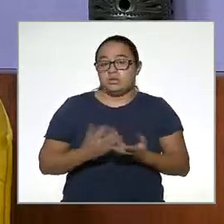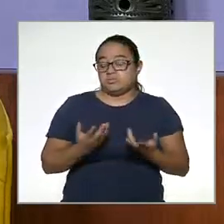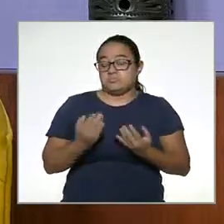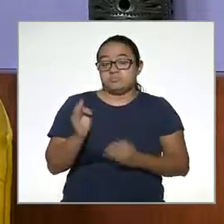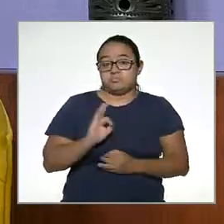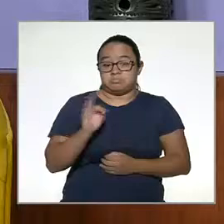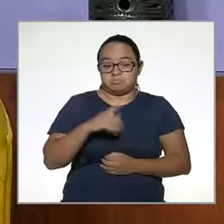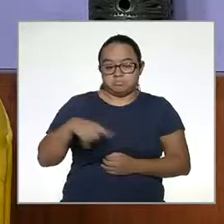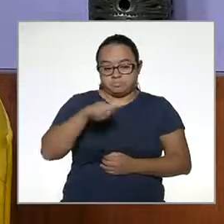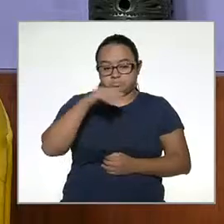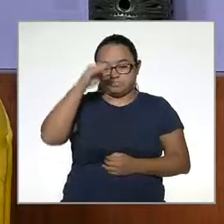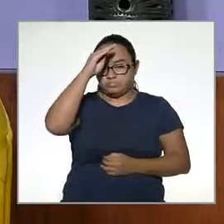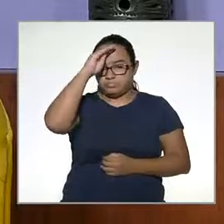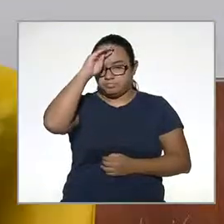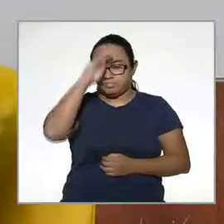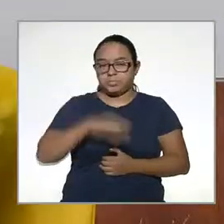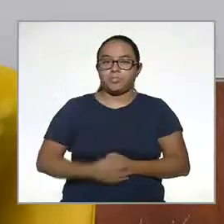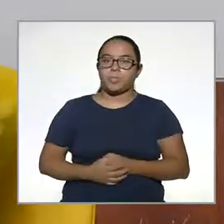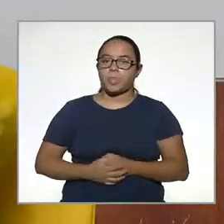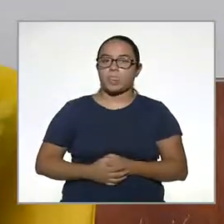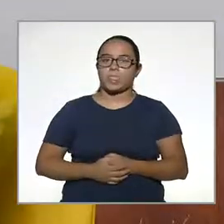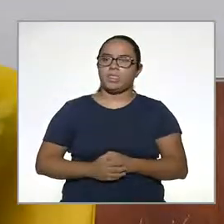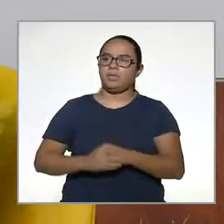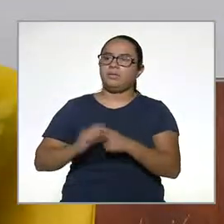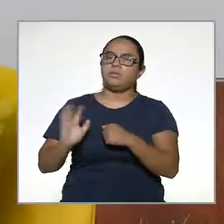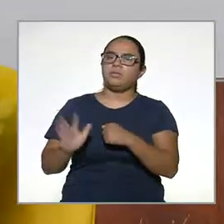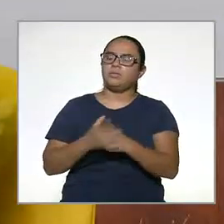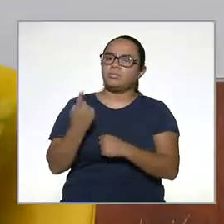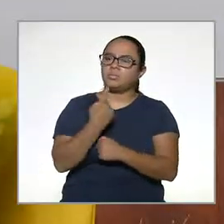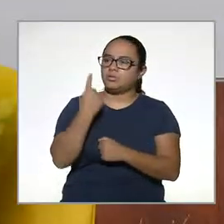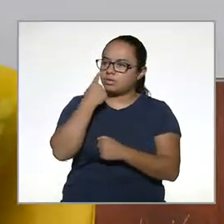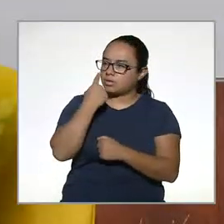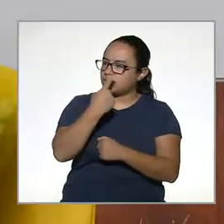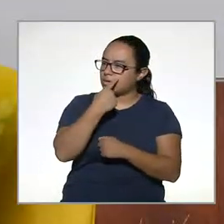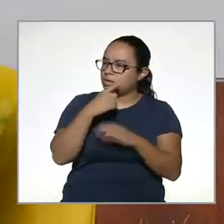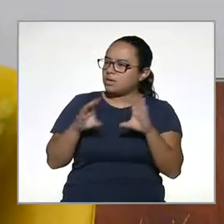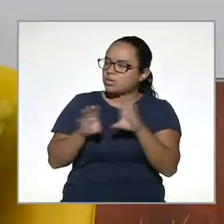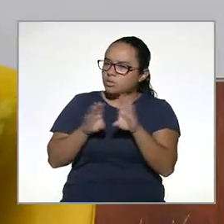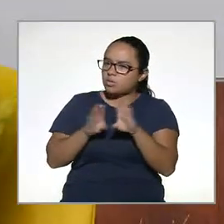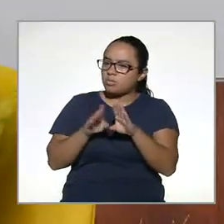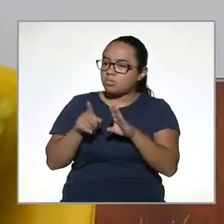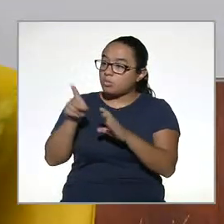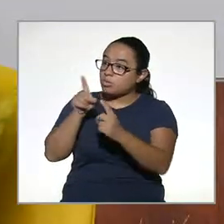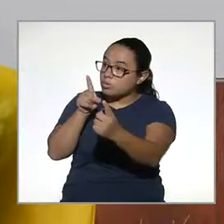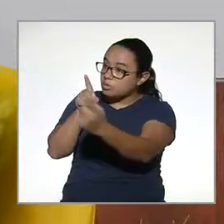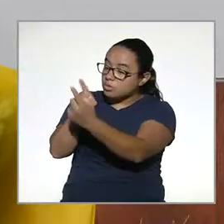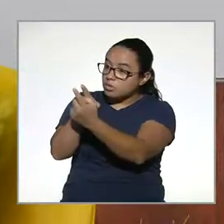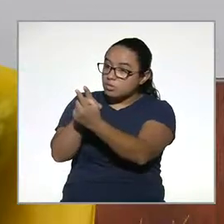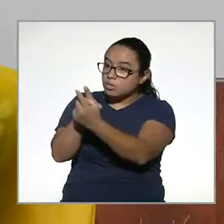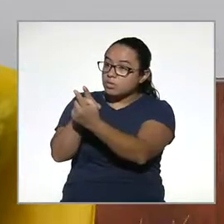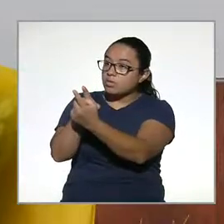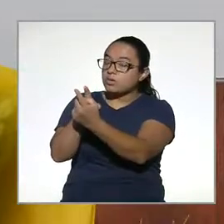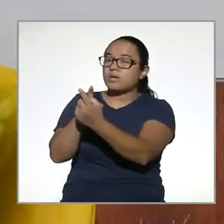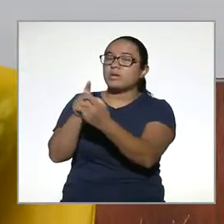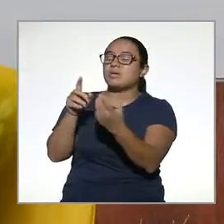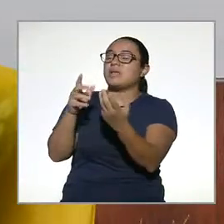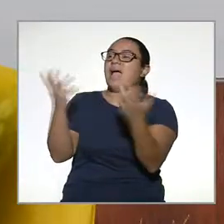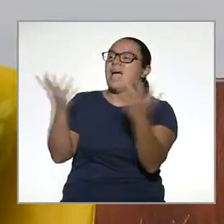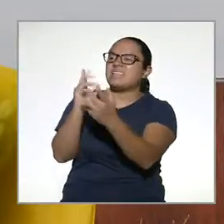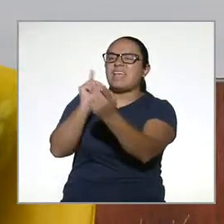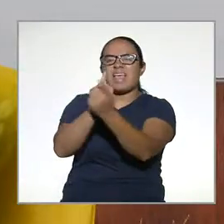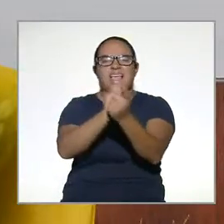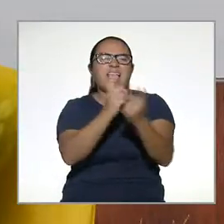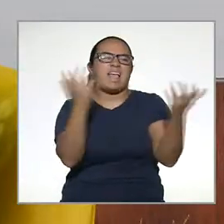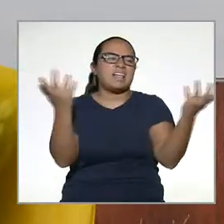¿no?, esta extroversión es normal. ¿Por qué es tan bien vista la extroversión? ¿Por qué un niño extrovertido es un niño divertido, es un niño